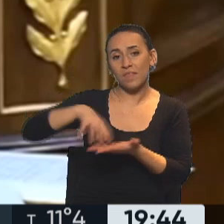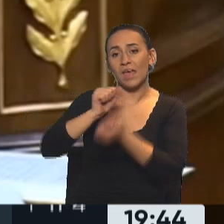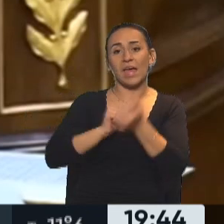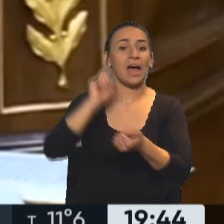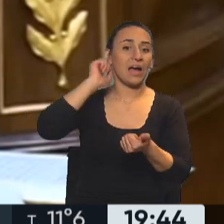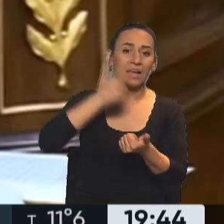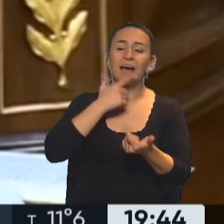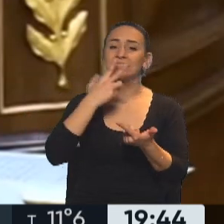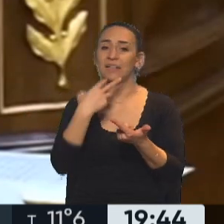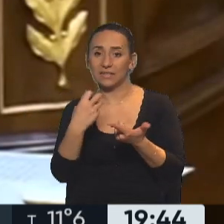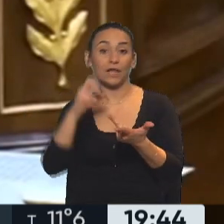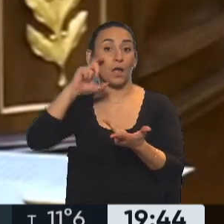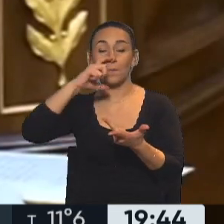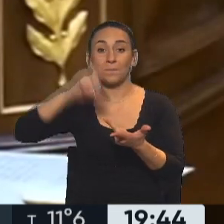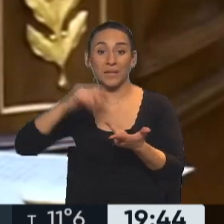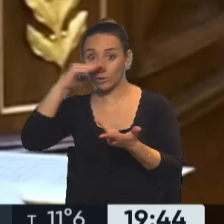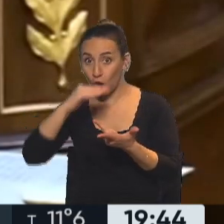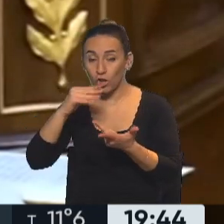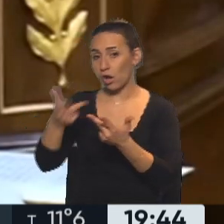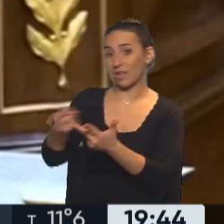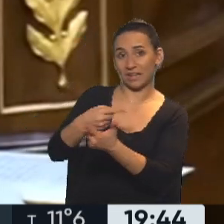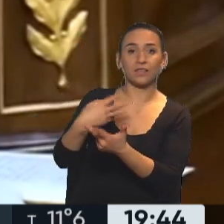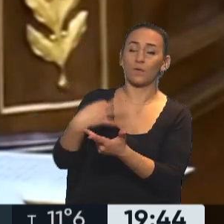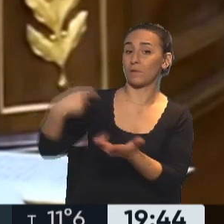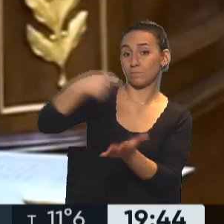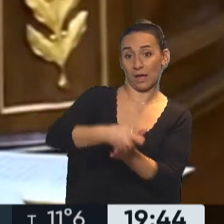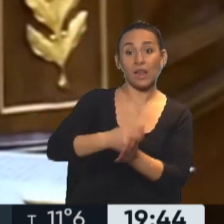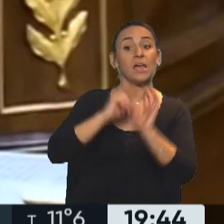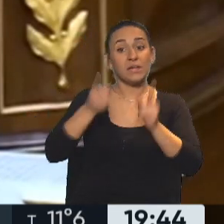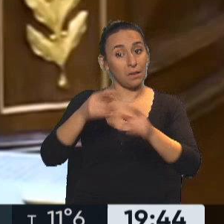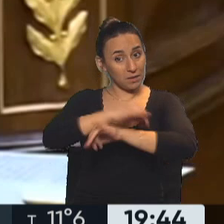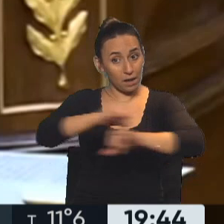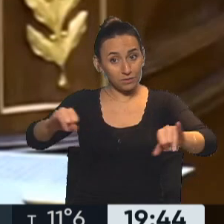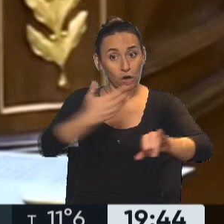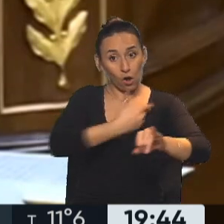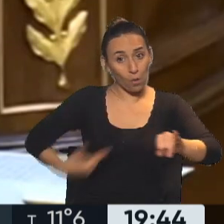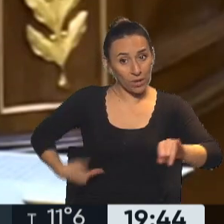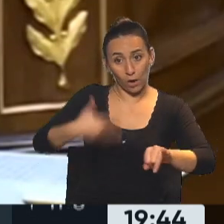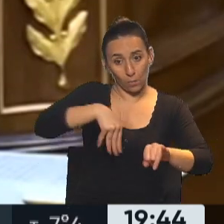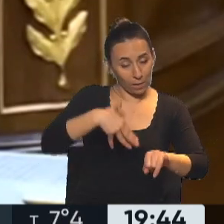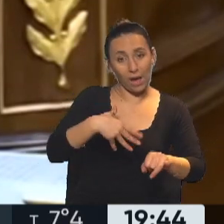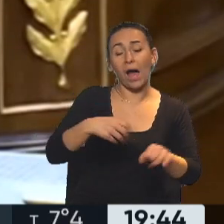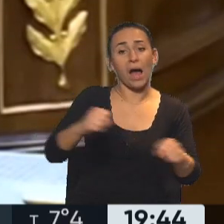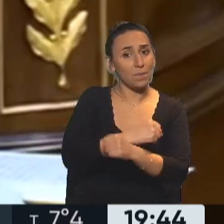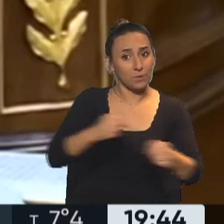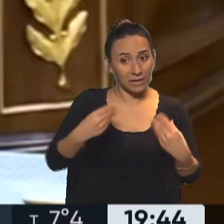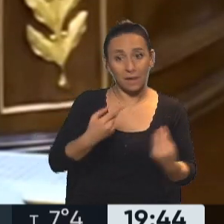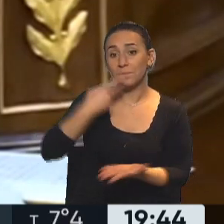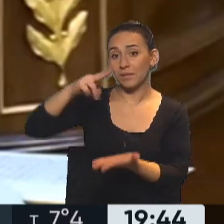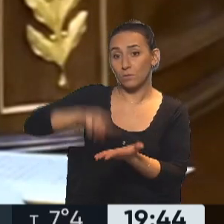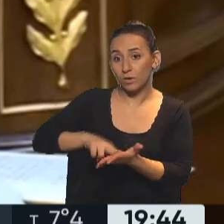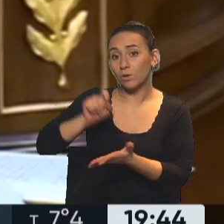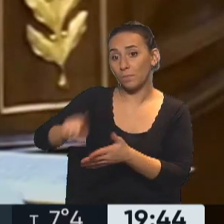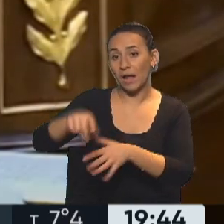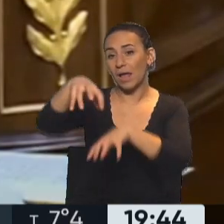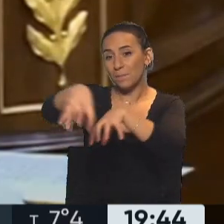petrolero. Y del mismo modo les anuncio, señorías, que el Gobierno aprobará un impuesto excepcional y temporal a las grandes